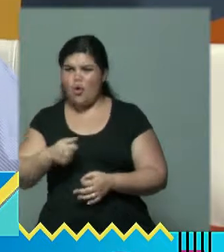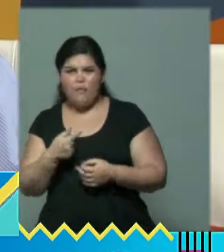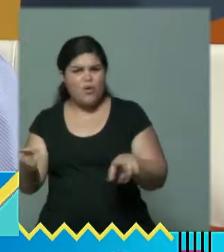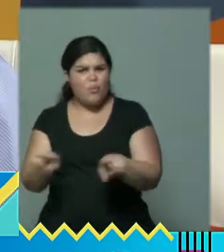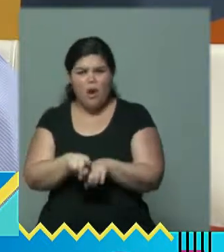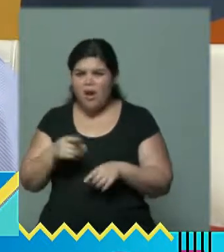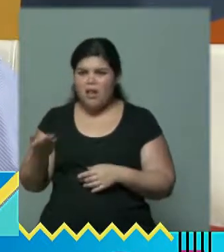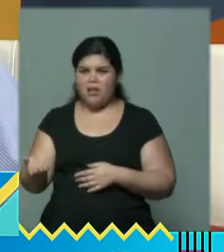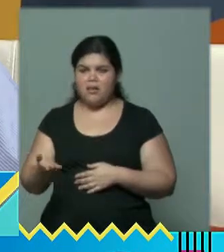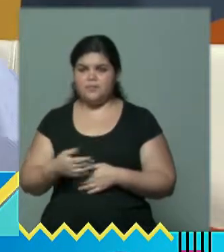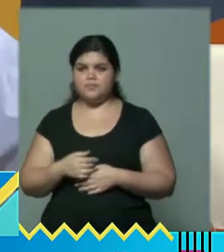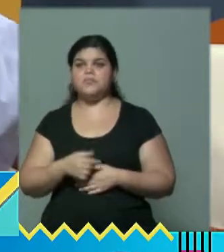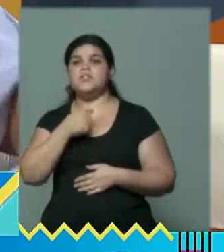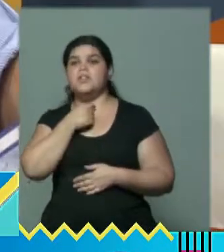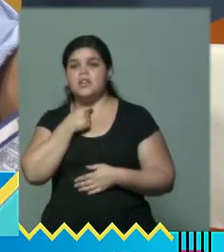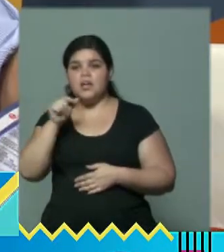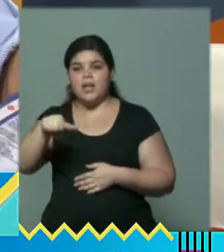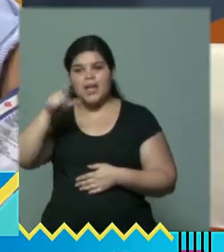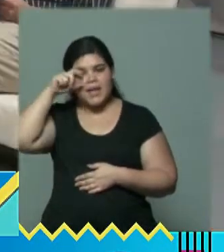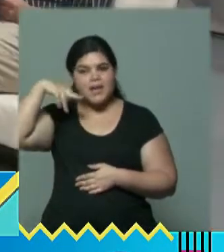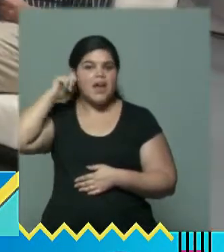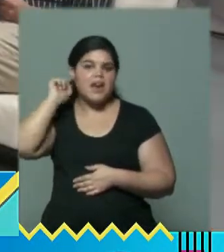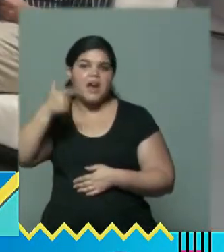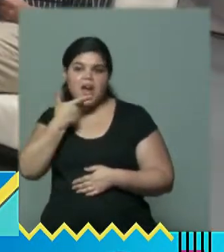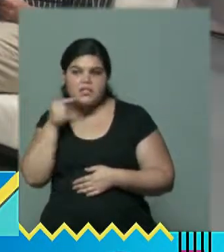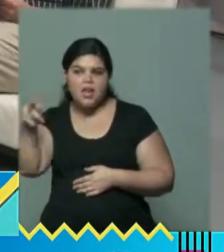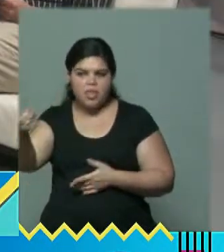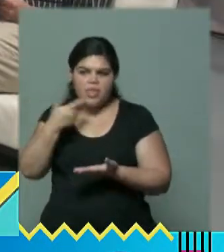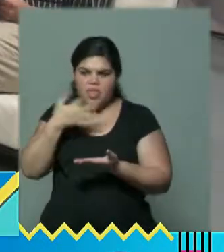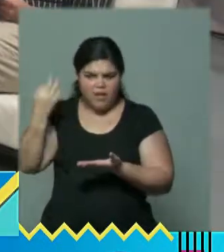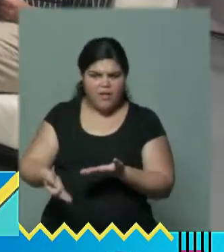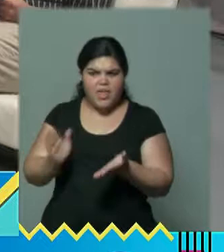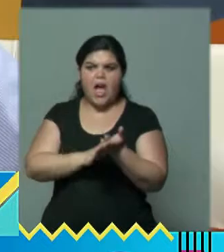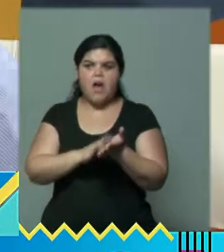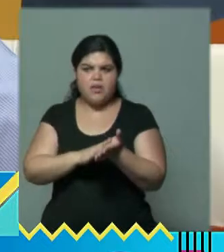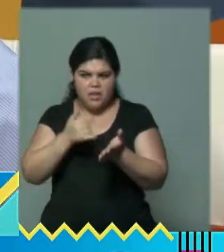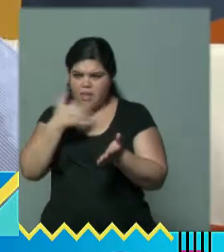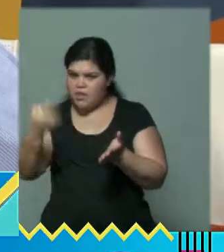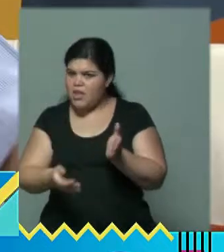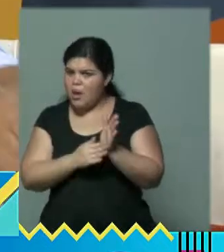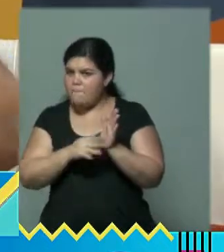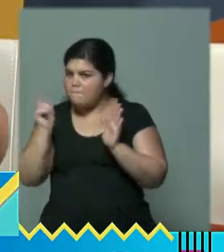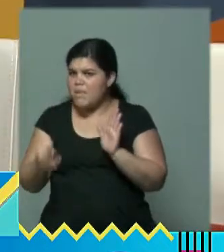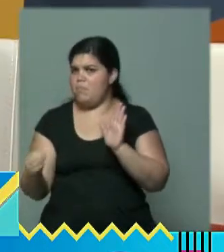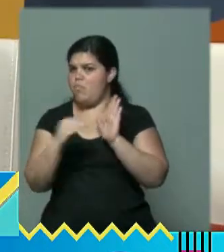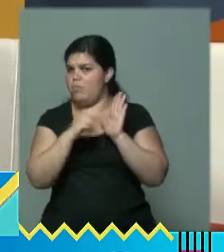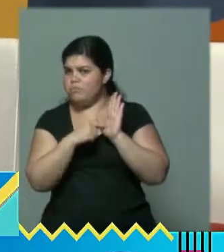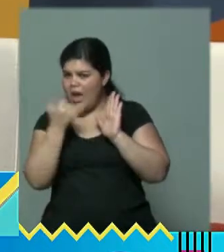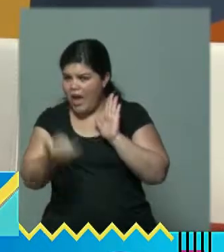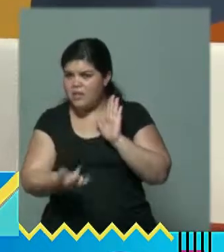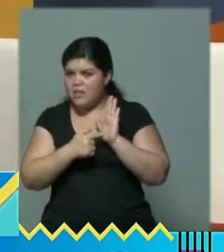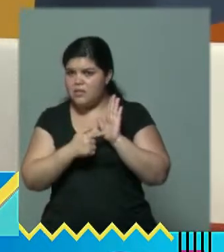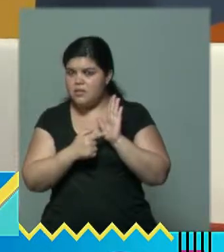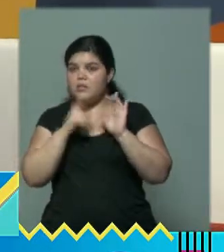Yo quiero que el señor del Enargas venga y me certifique si me dieron esa cantidad de BTU. Y quiero que el presidente